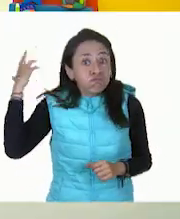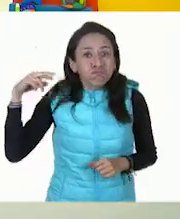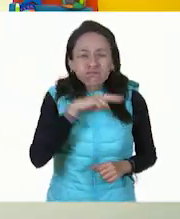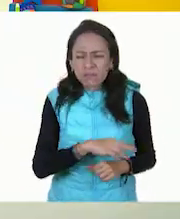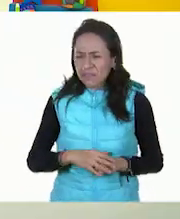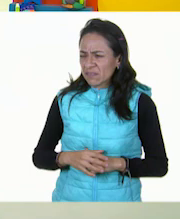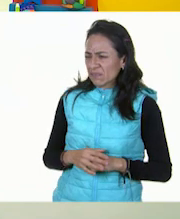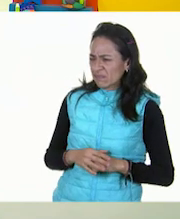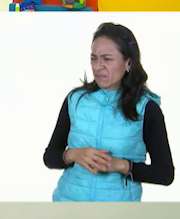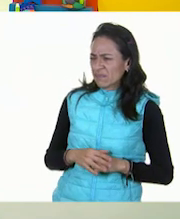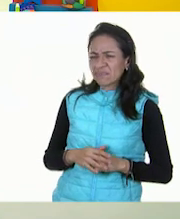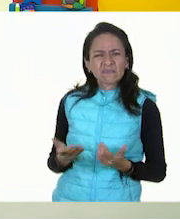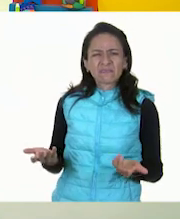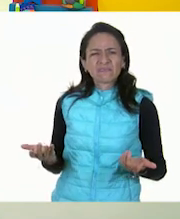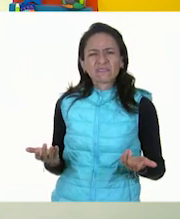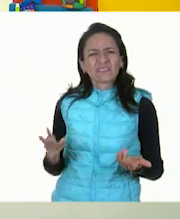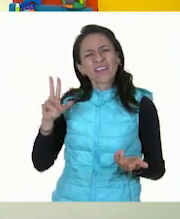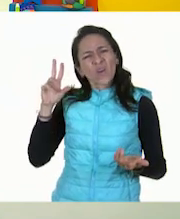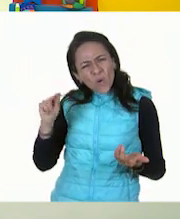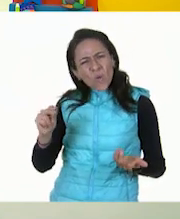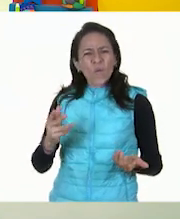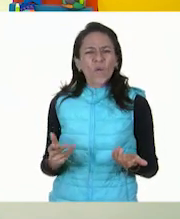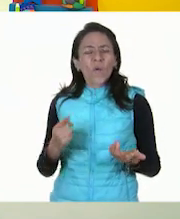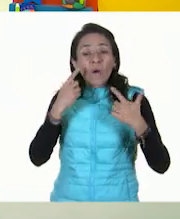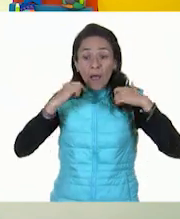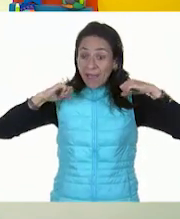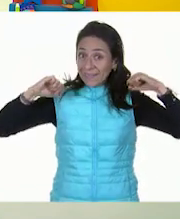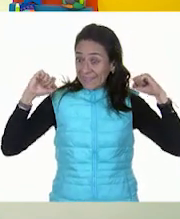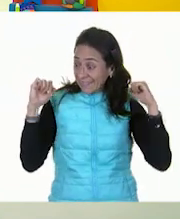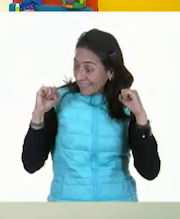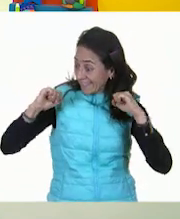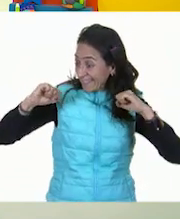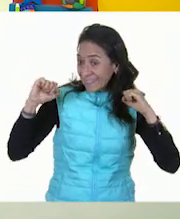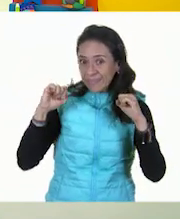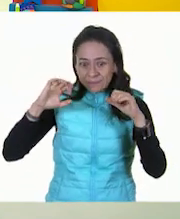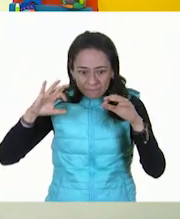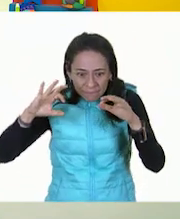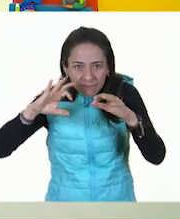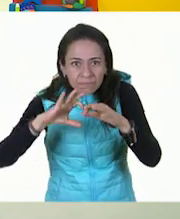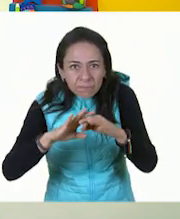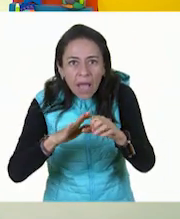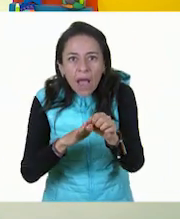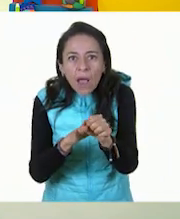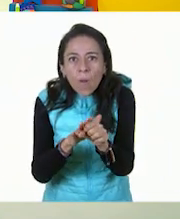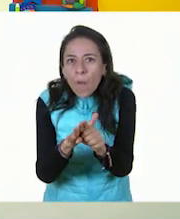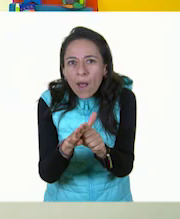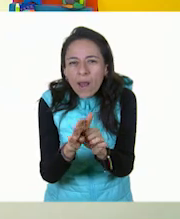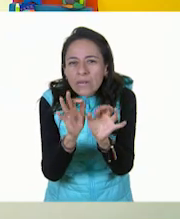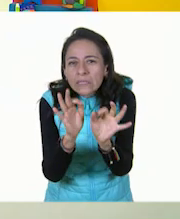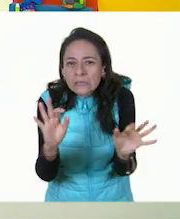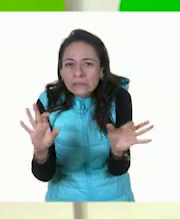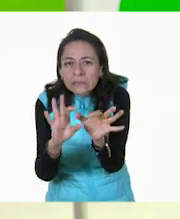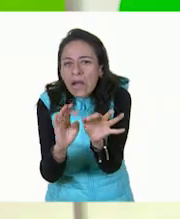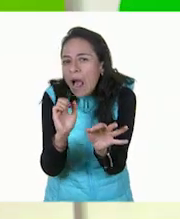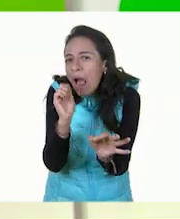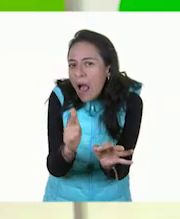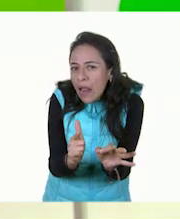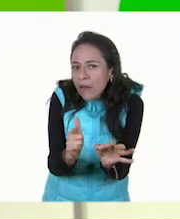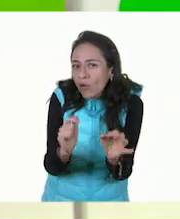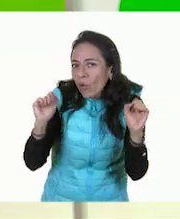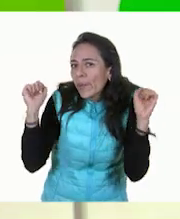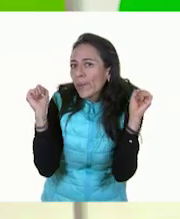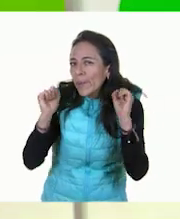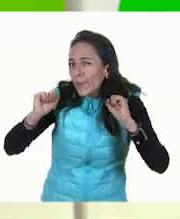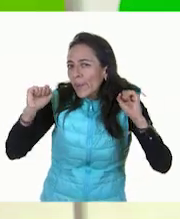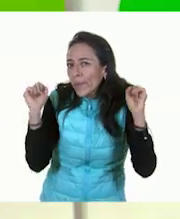No. Mira, debes decir una palabra que rime con la que yo digo. En este caso yo dije correr. A ver, piensa. Ah,